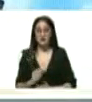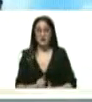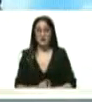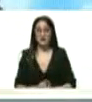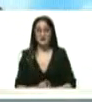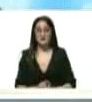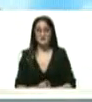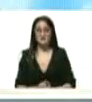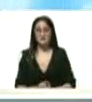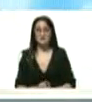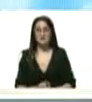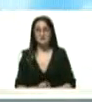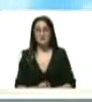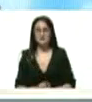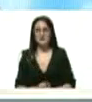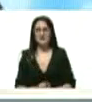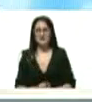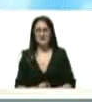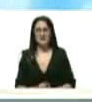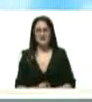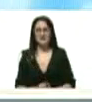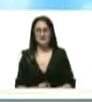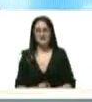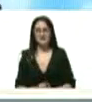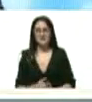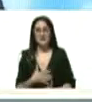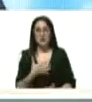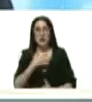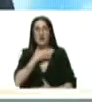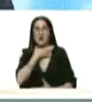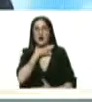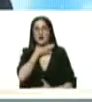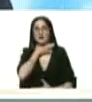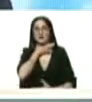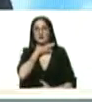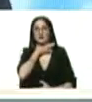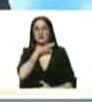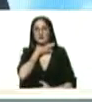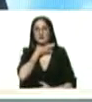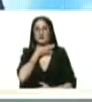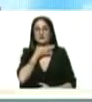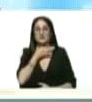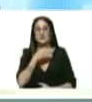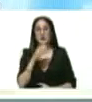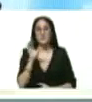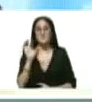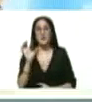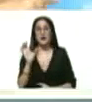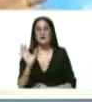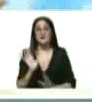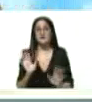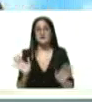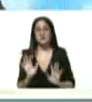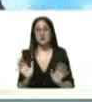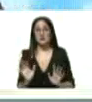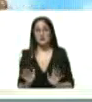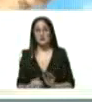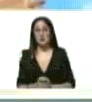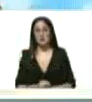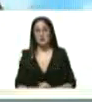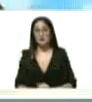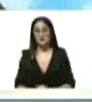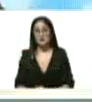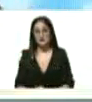querían estallar en 1000 pedazos, asfixiarnos y que el país se descuadernara, se